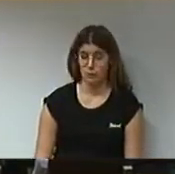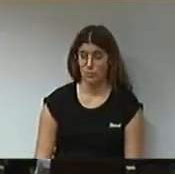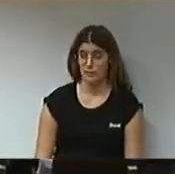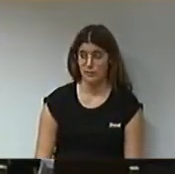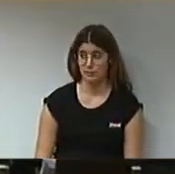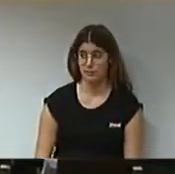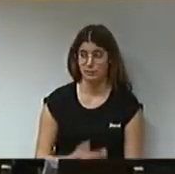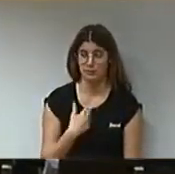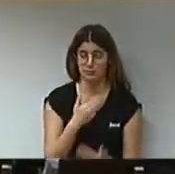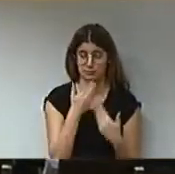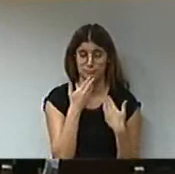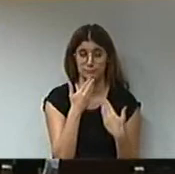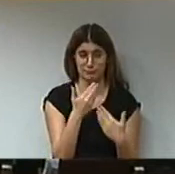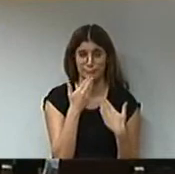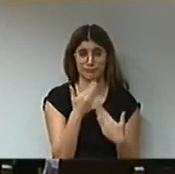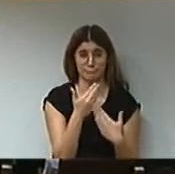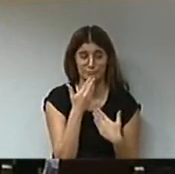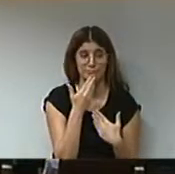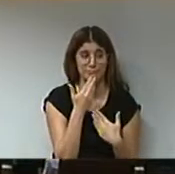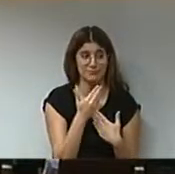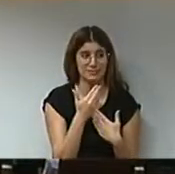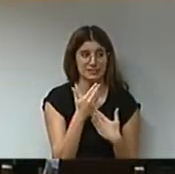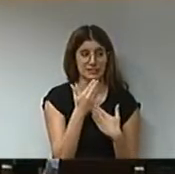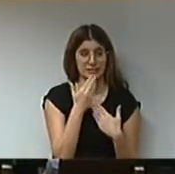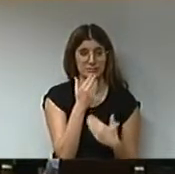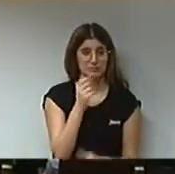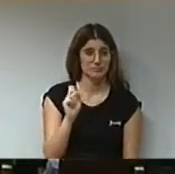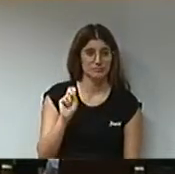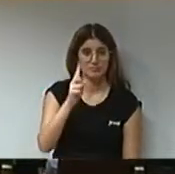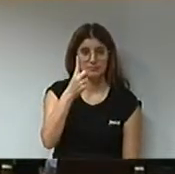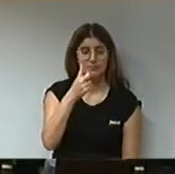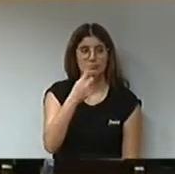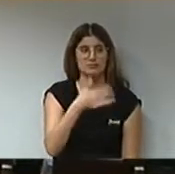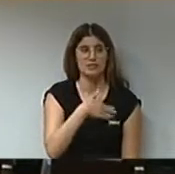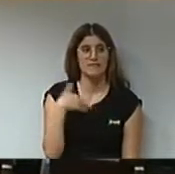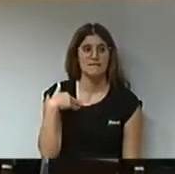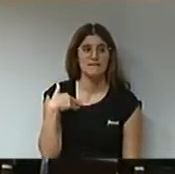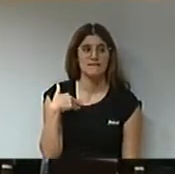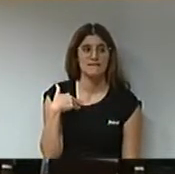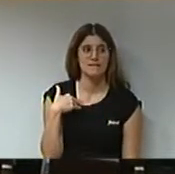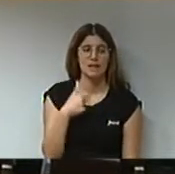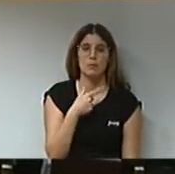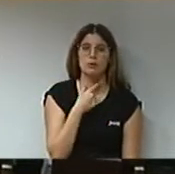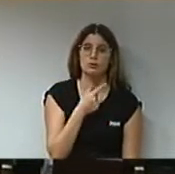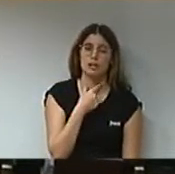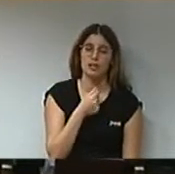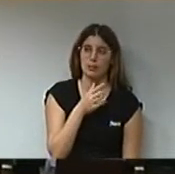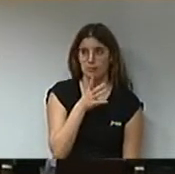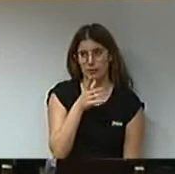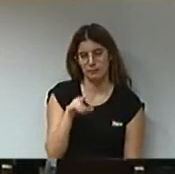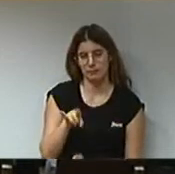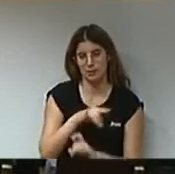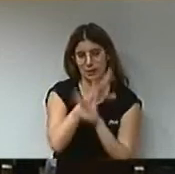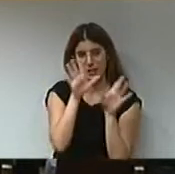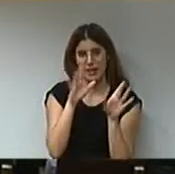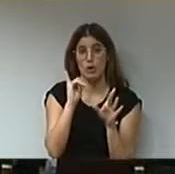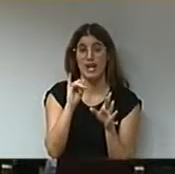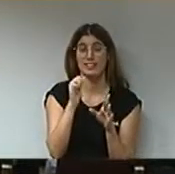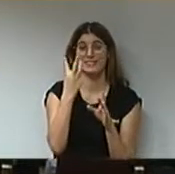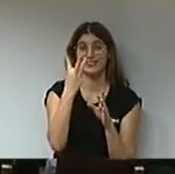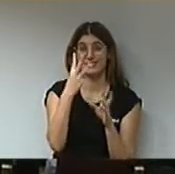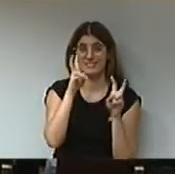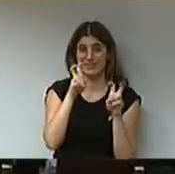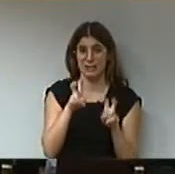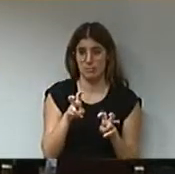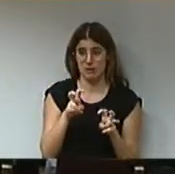Muchas gracias. Mire, en primer lloc, Wiking, m'agradaria que se quede claro que n'hi ha 3 qüestions que li